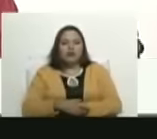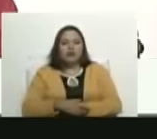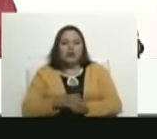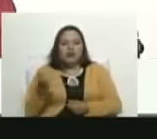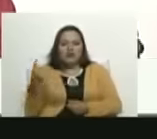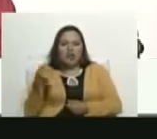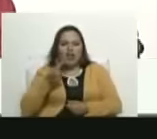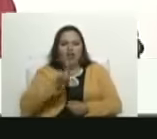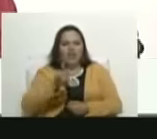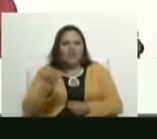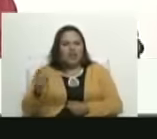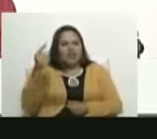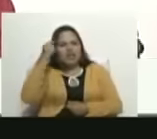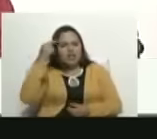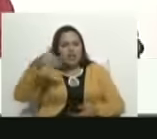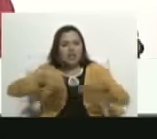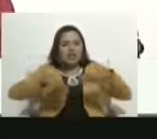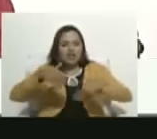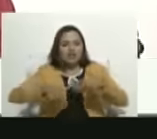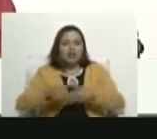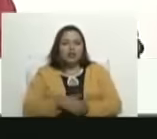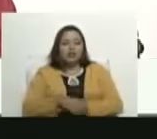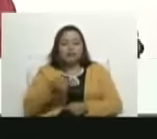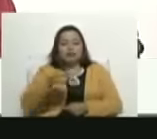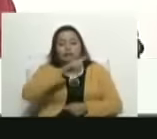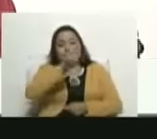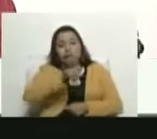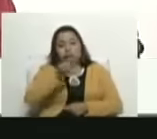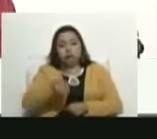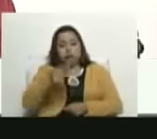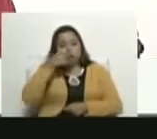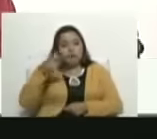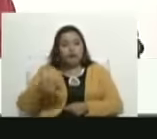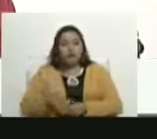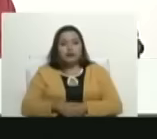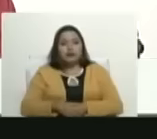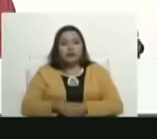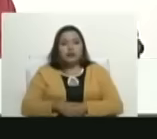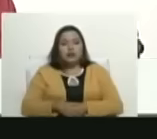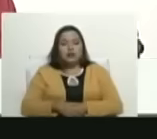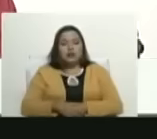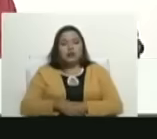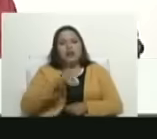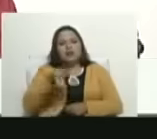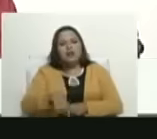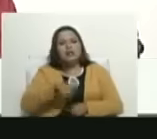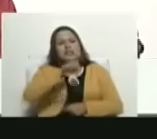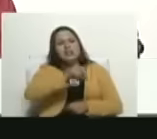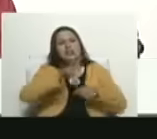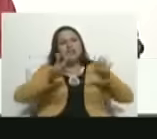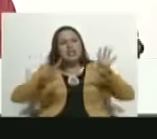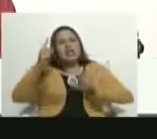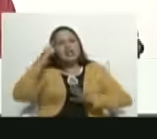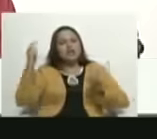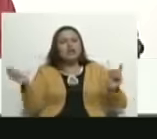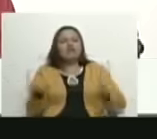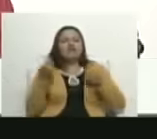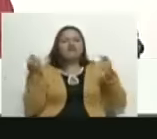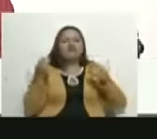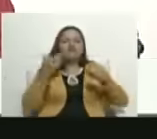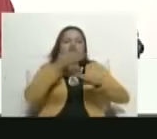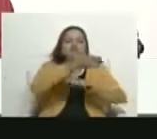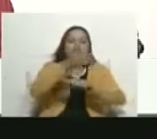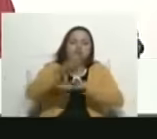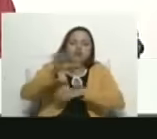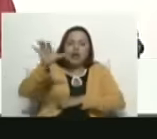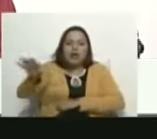días para las elecciones, para este referéndum. De esos son 17 días de campaña, ¿verdad? Que nos movamos por todo el país, los carros